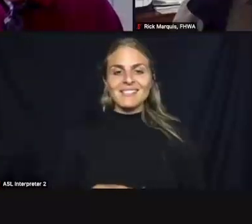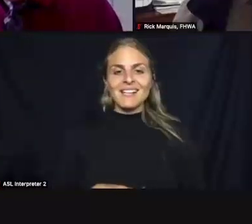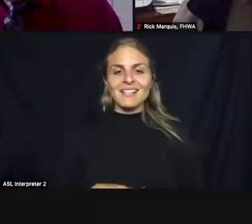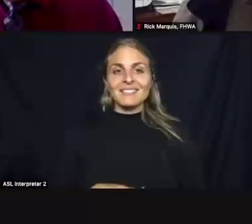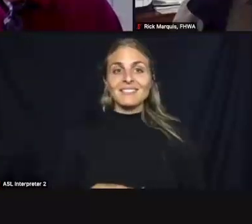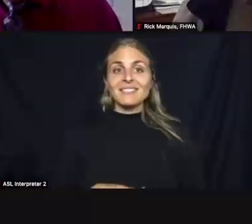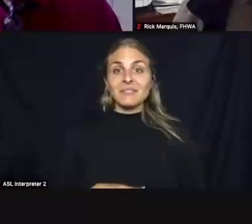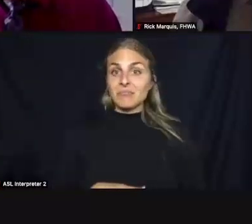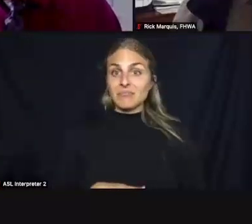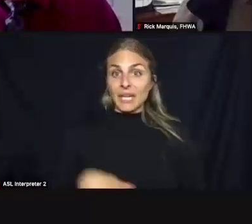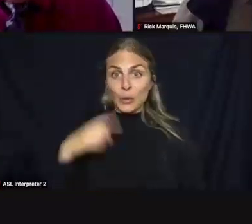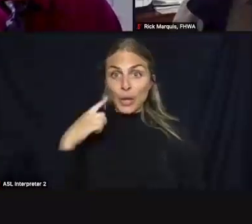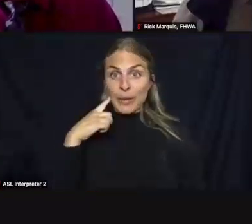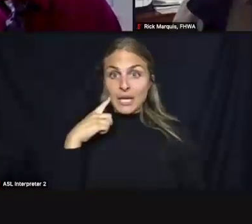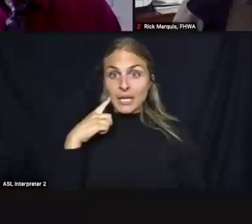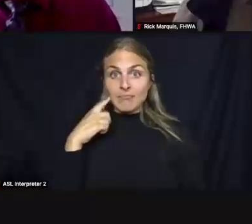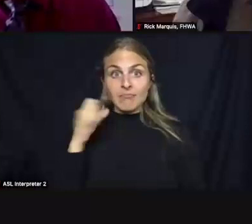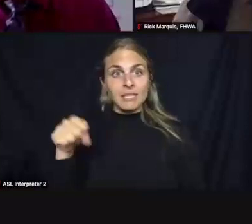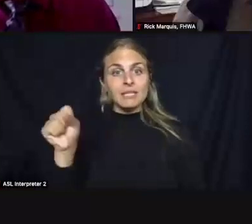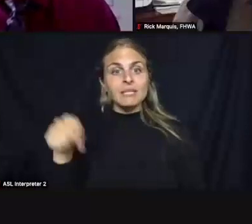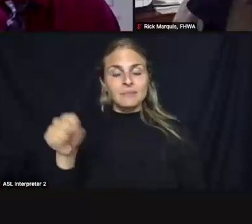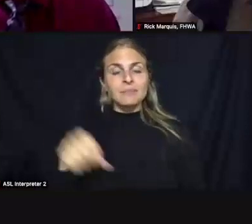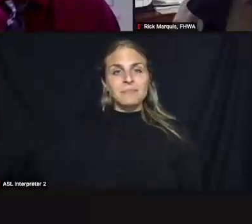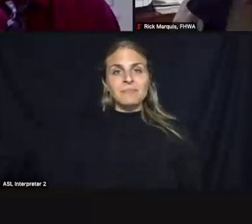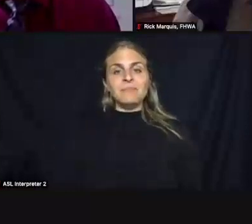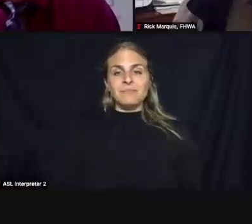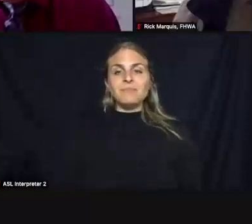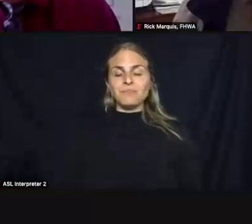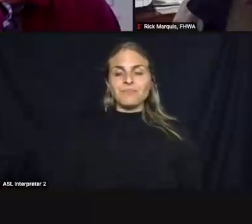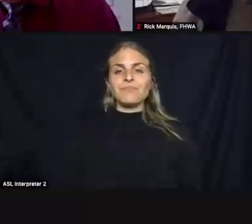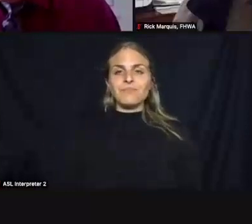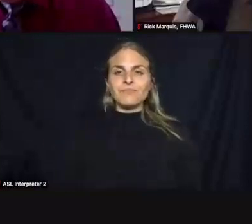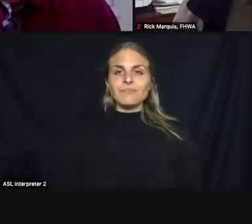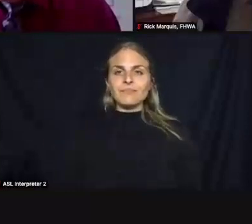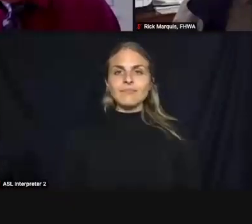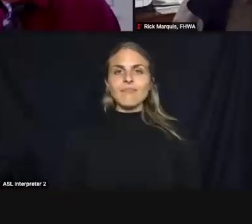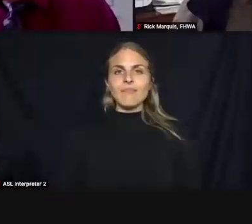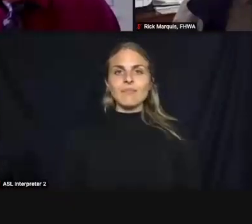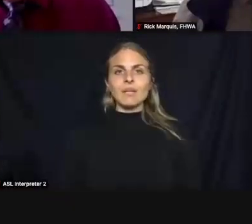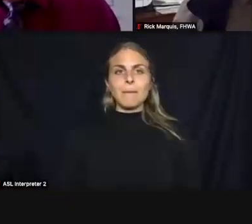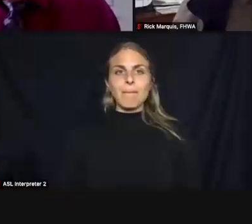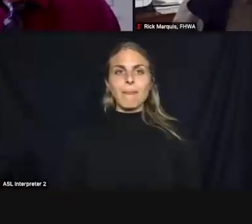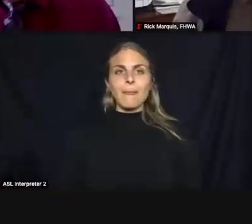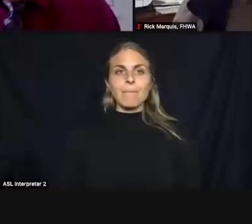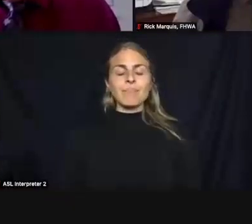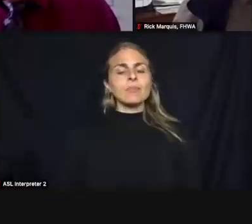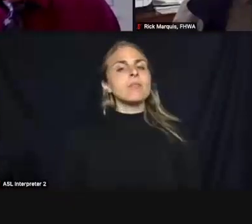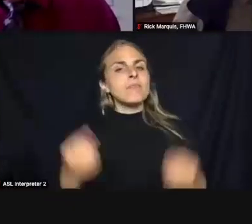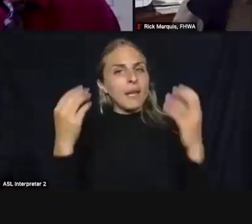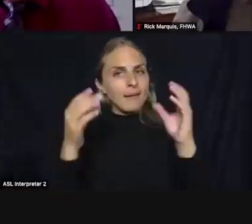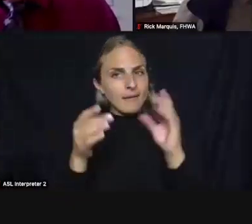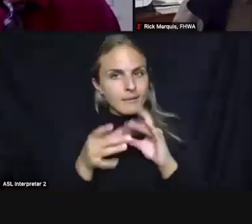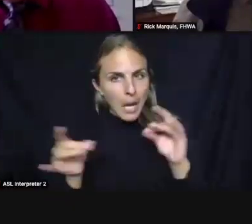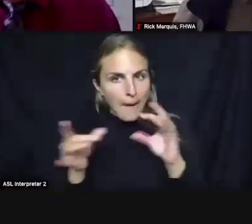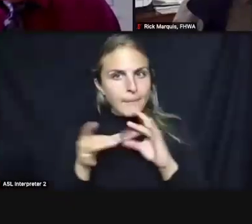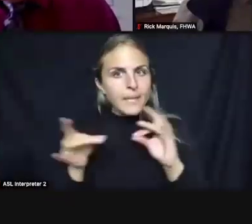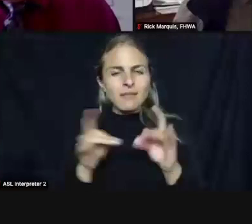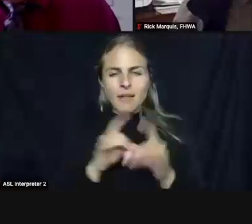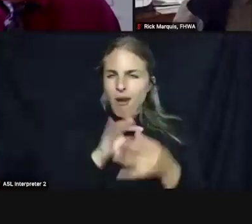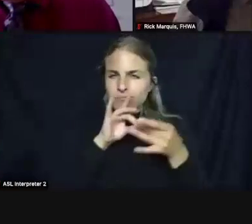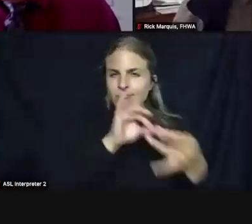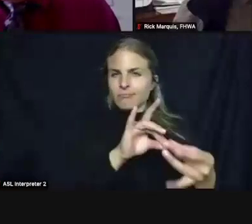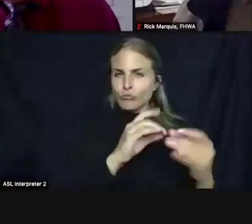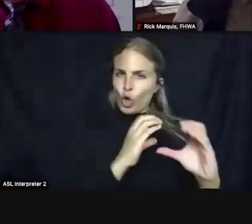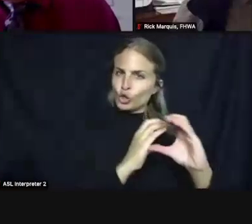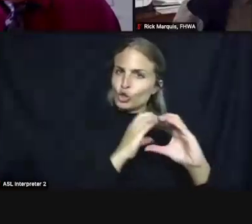Go ahead. Can you hear me? Adelante. Thank you. So a lot of the comments I've heard have been on. Muchos de los